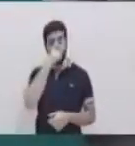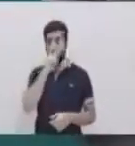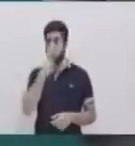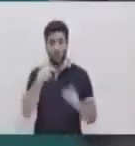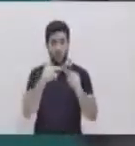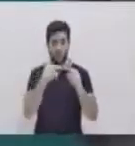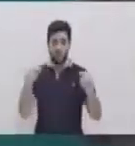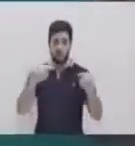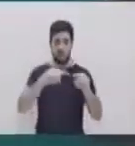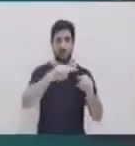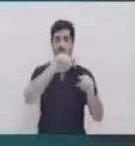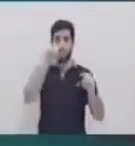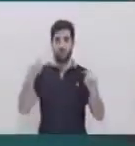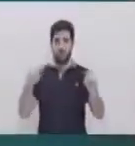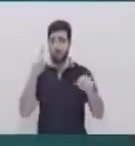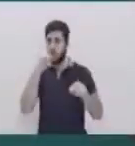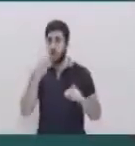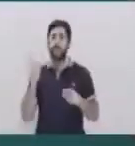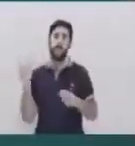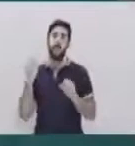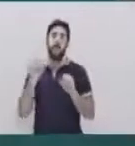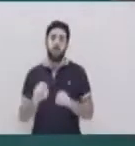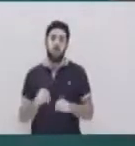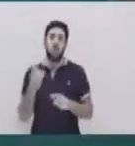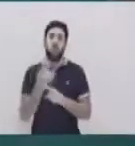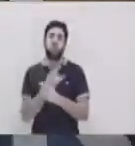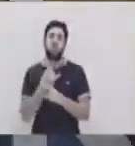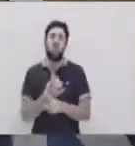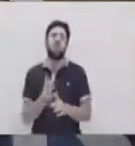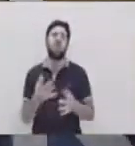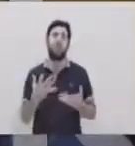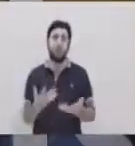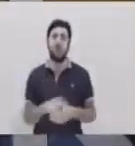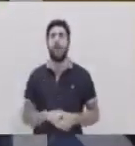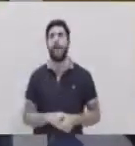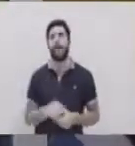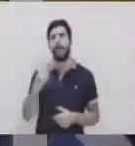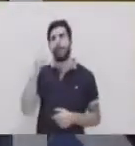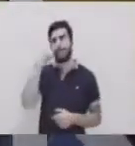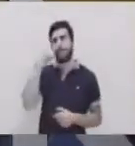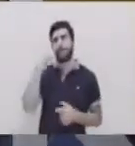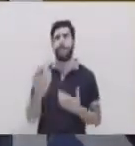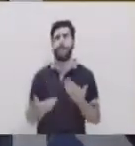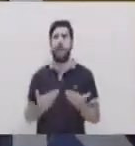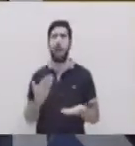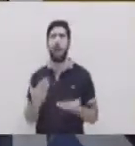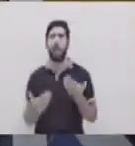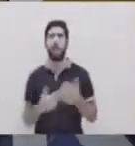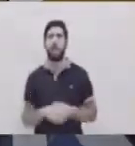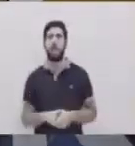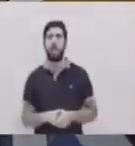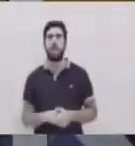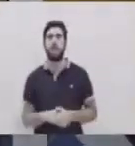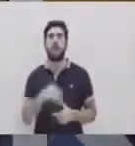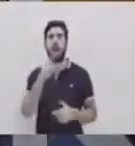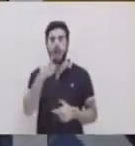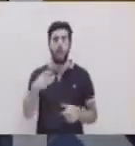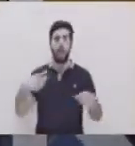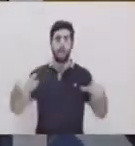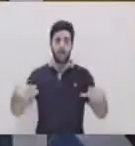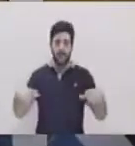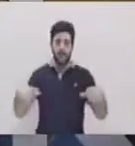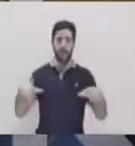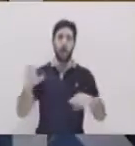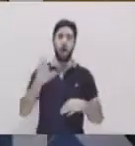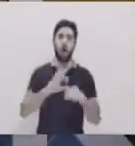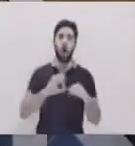transportador, ¿cómo qué se te ocurre utilizar en casa? Podemos utilizar tal vez algo que sea redondo. Exacto. Como un plato,